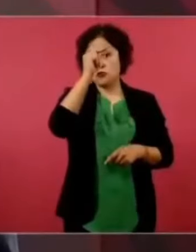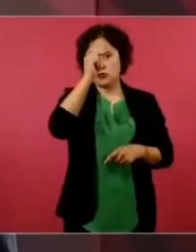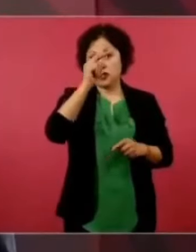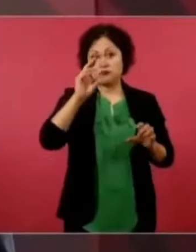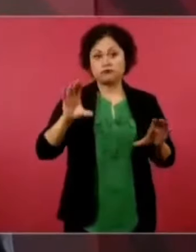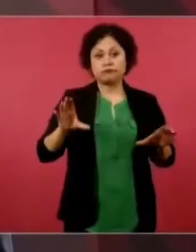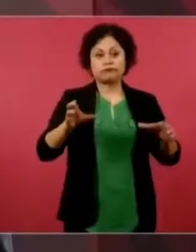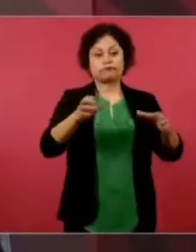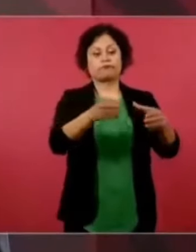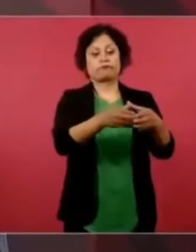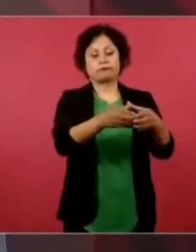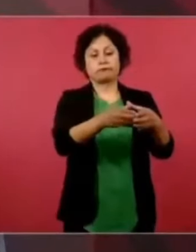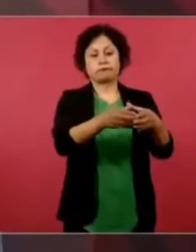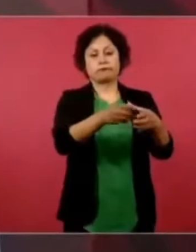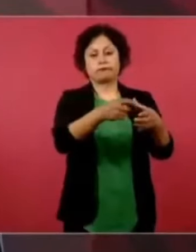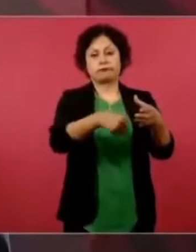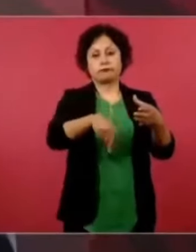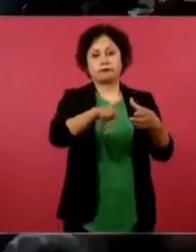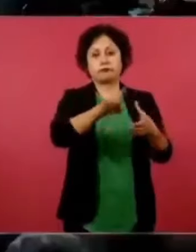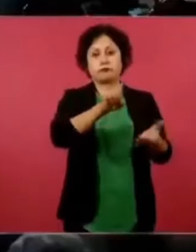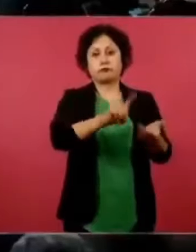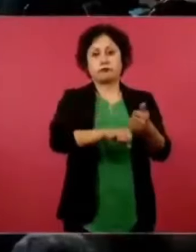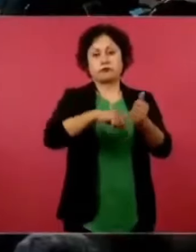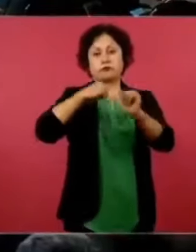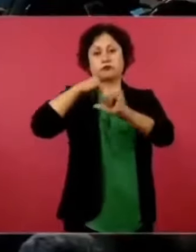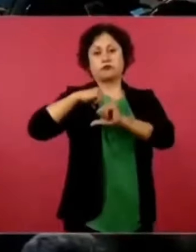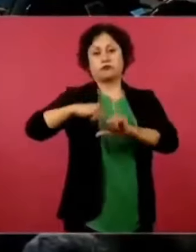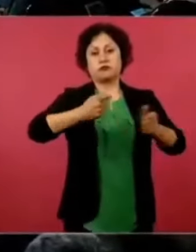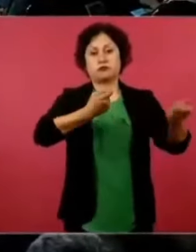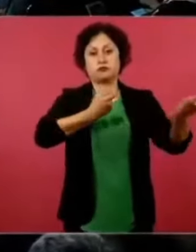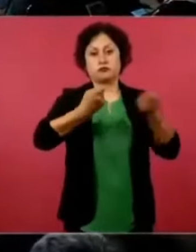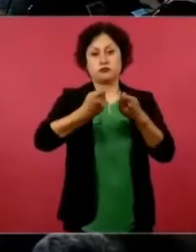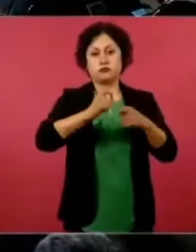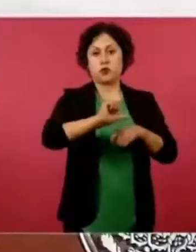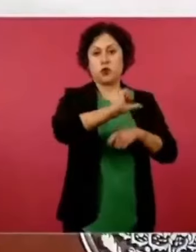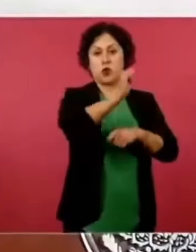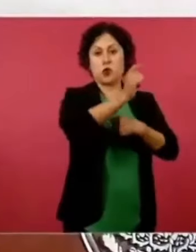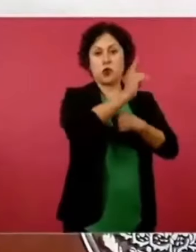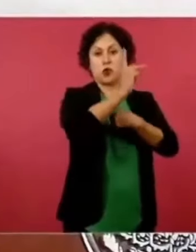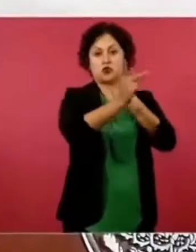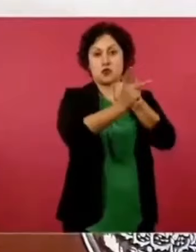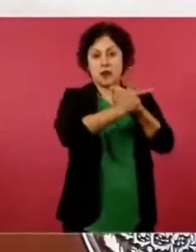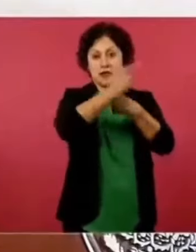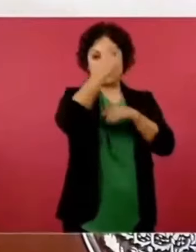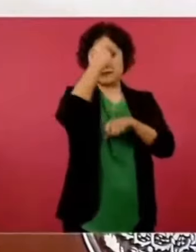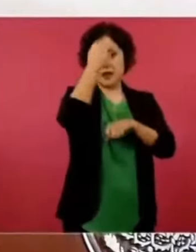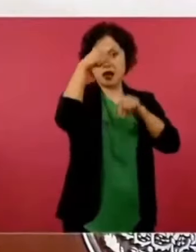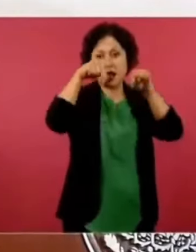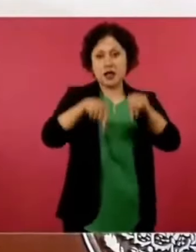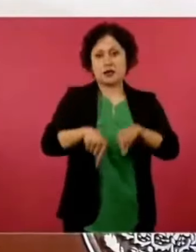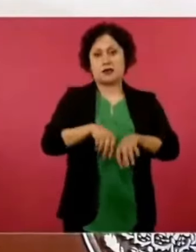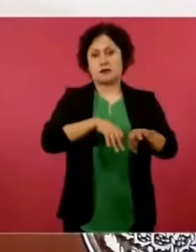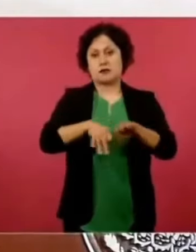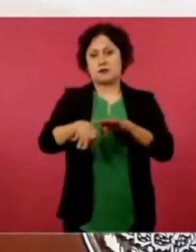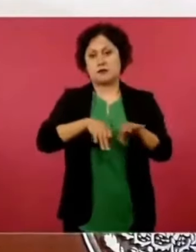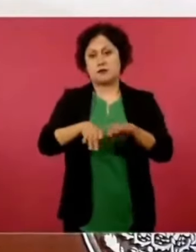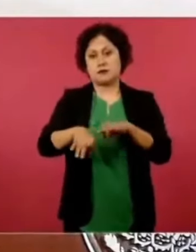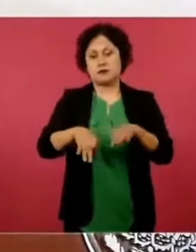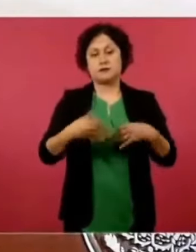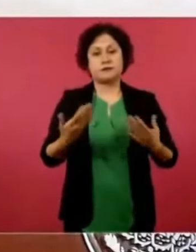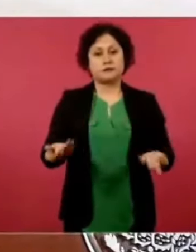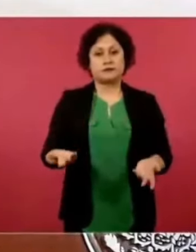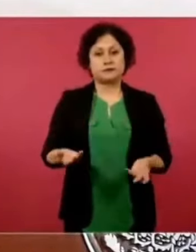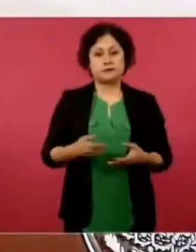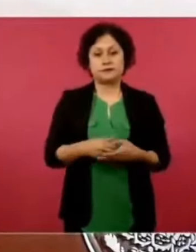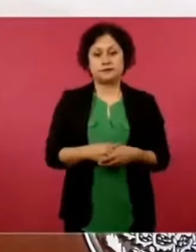dirigidos por extranjeros para sus acciones en México de